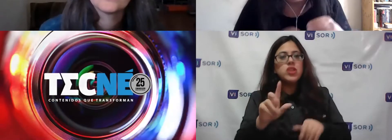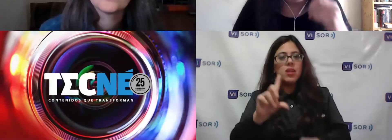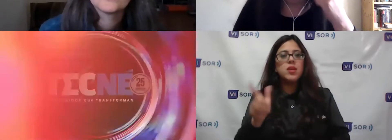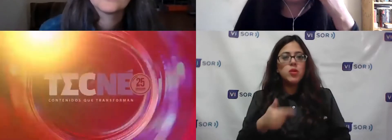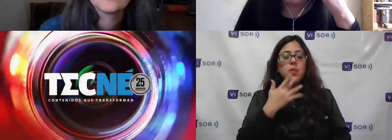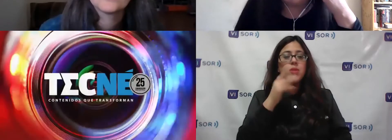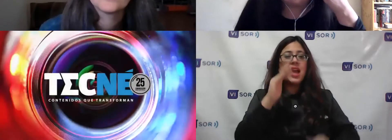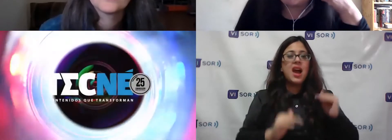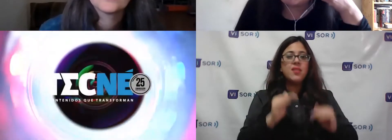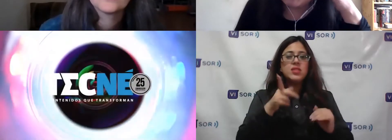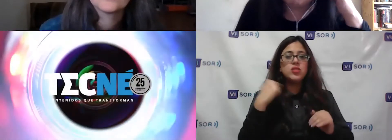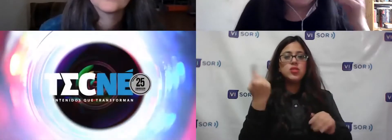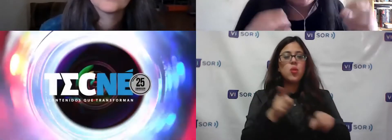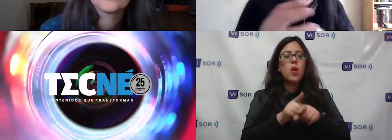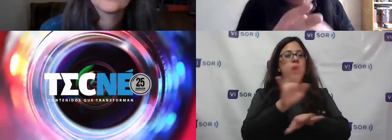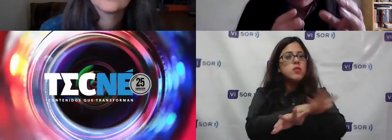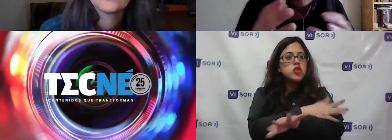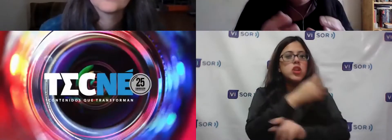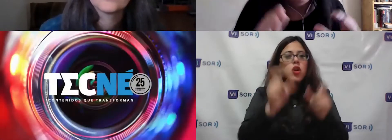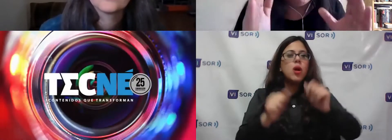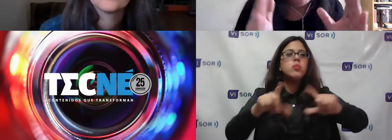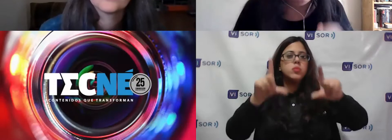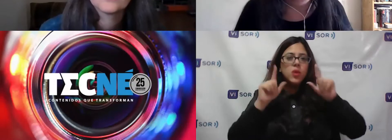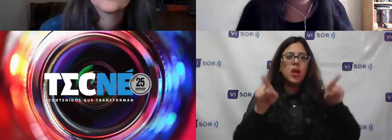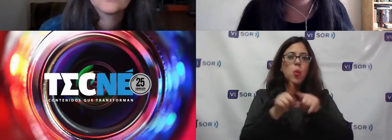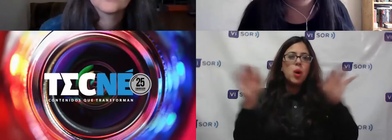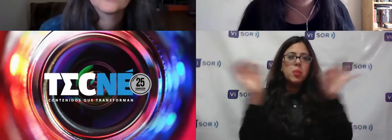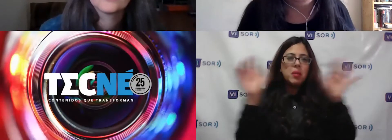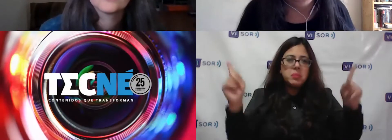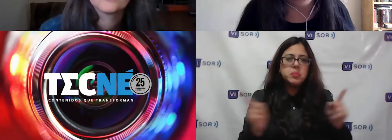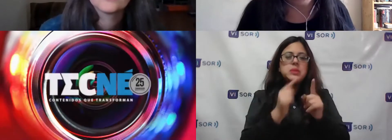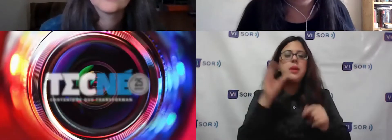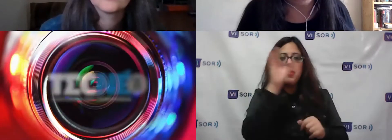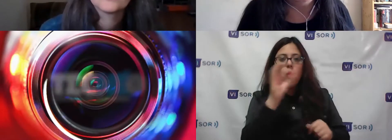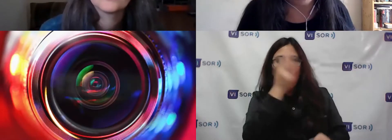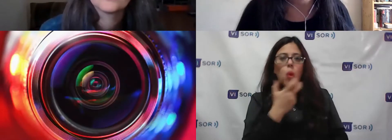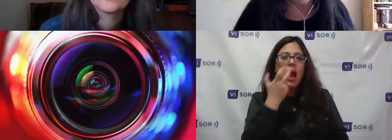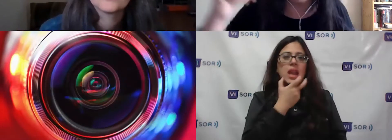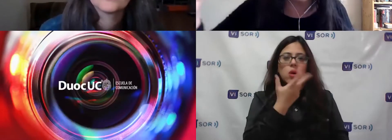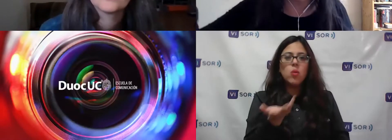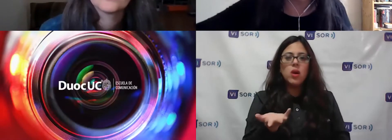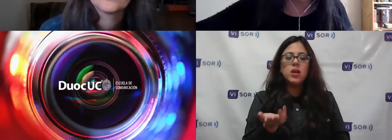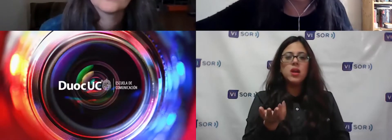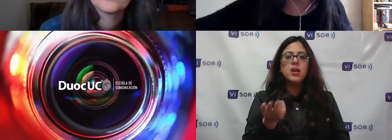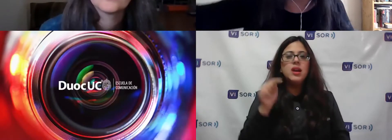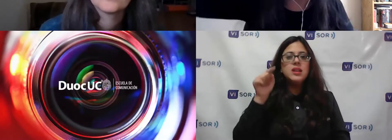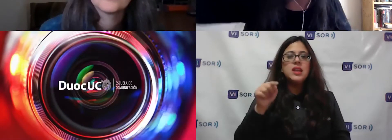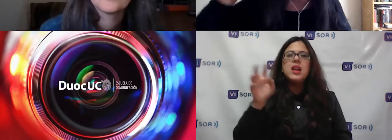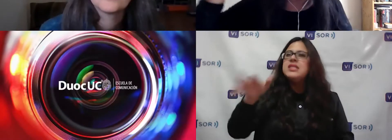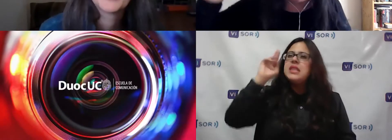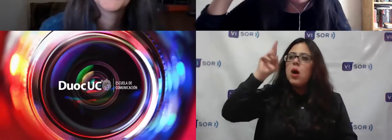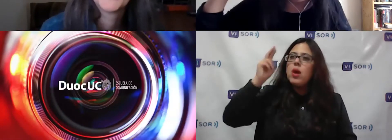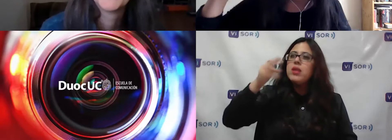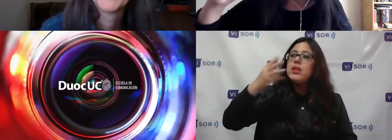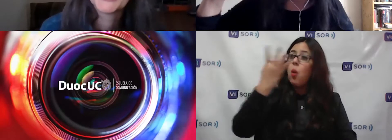momentos juegos emocionales con los personajes para sintetizar buscar el lenguaje como hice el zakat y se acuerda que pasaron esto hace cuatro